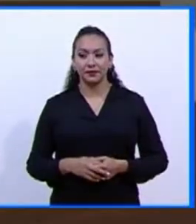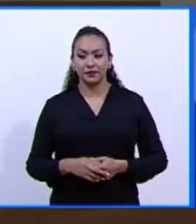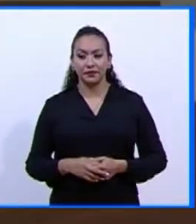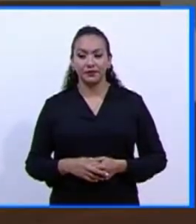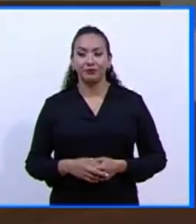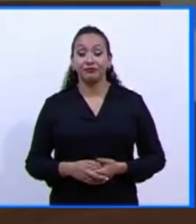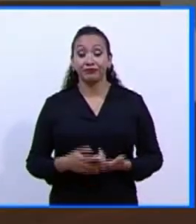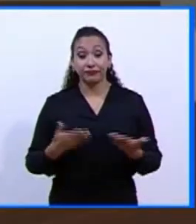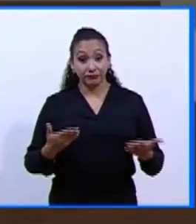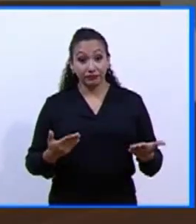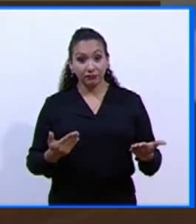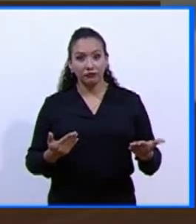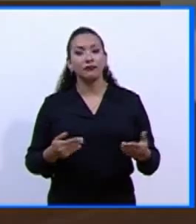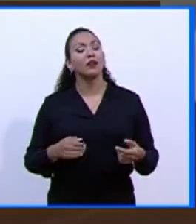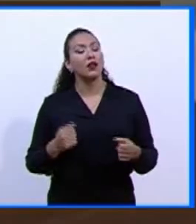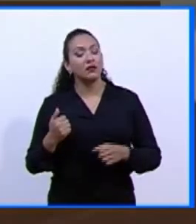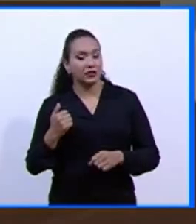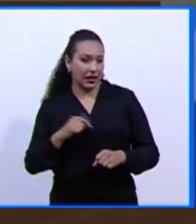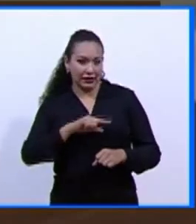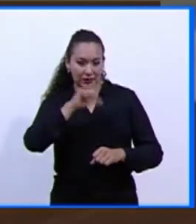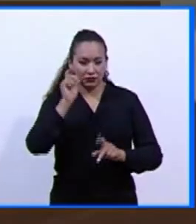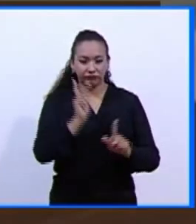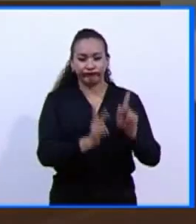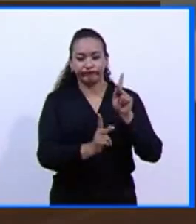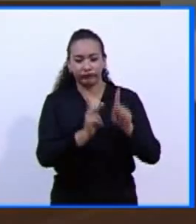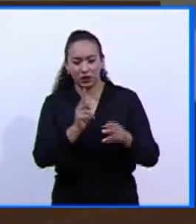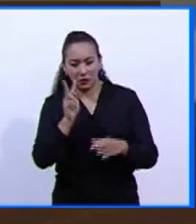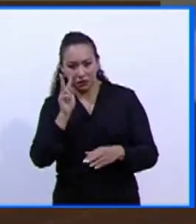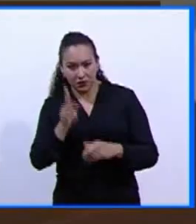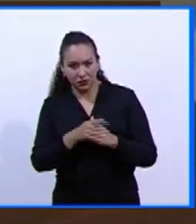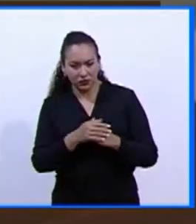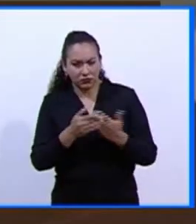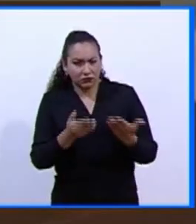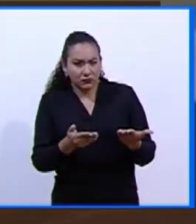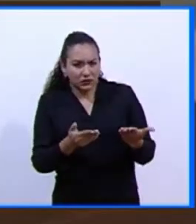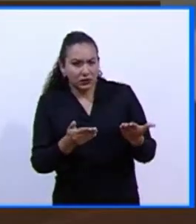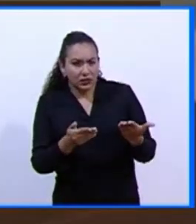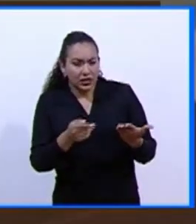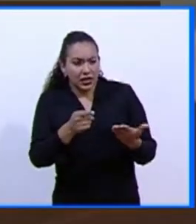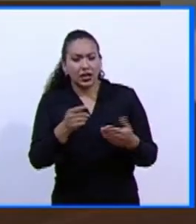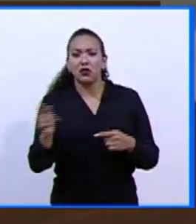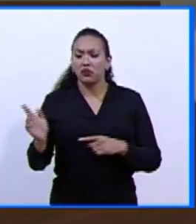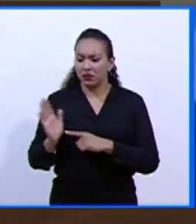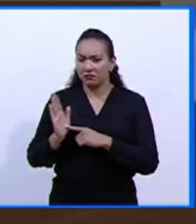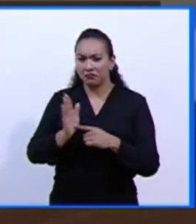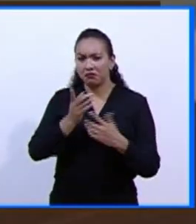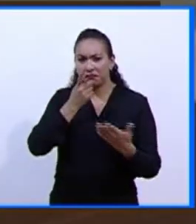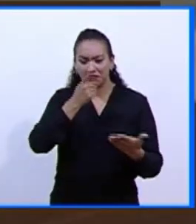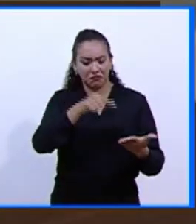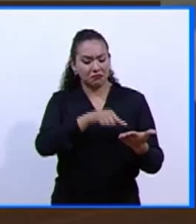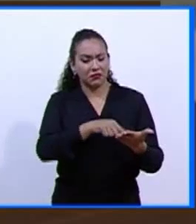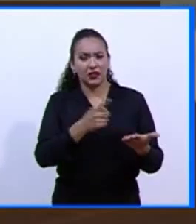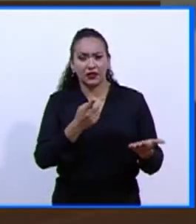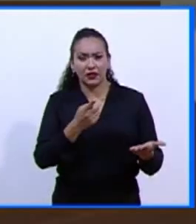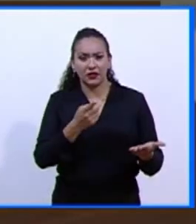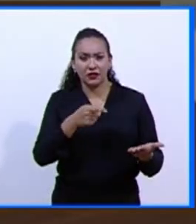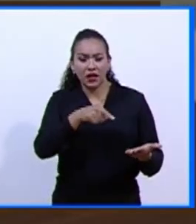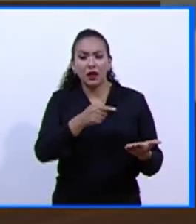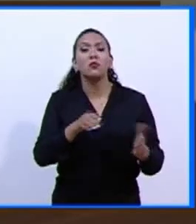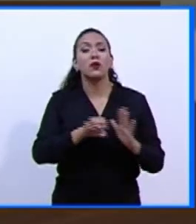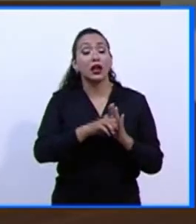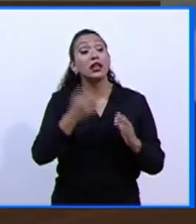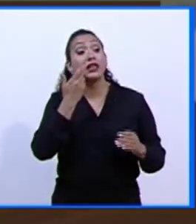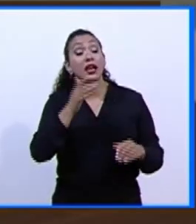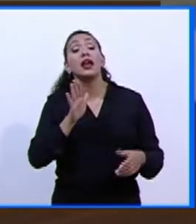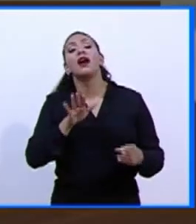Con lo que pudo concluir válidamente que ni siquiera de manera indiciaria las manifestaciones denunciadas implican la solicitud del voto a favor de